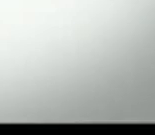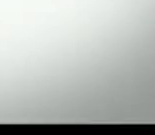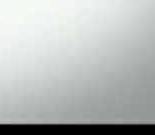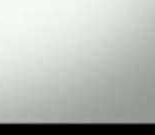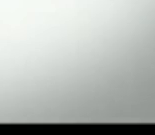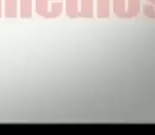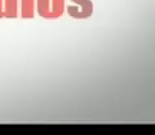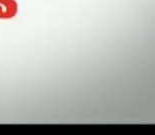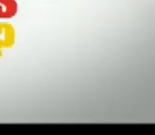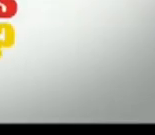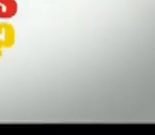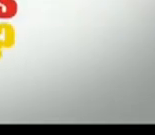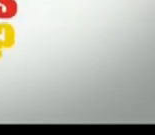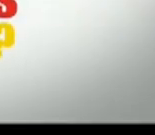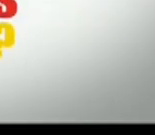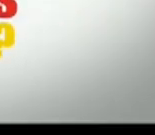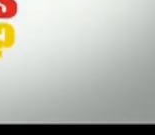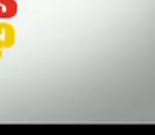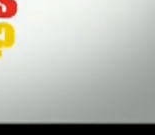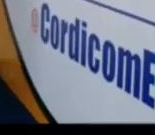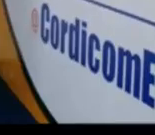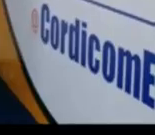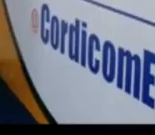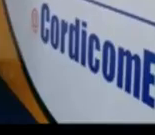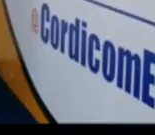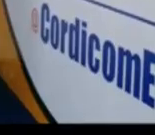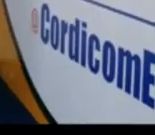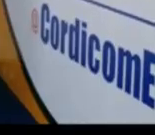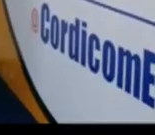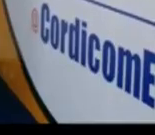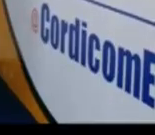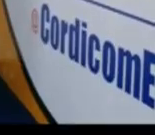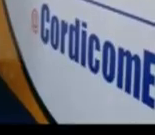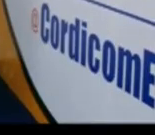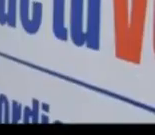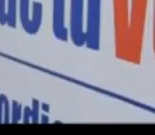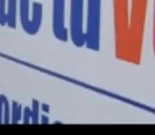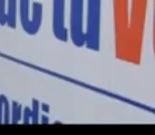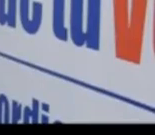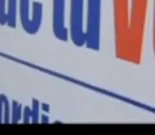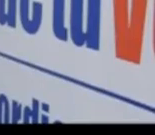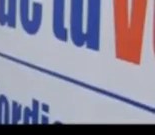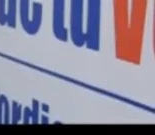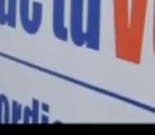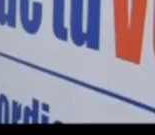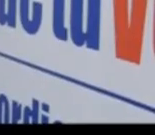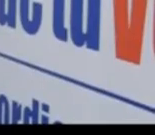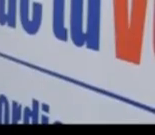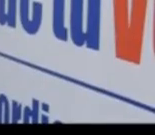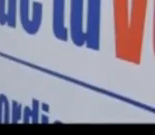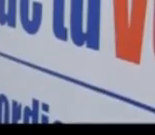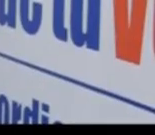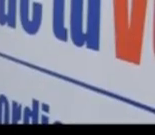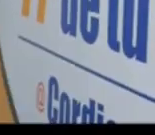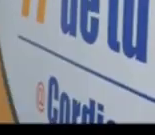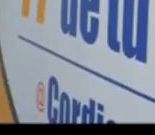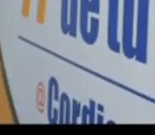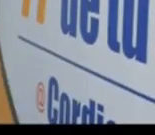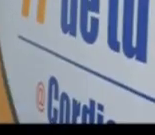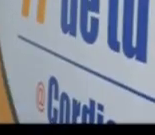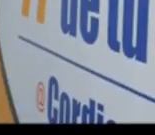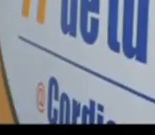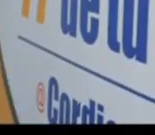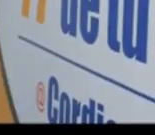¿Cómo crees que debería ser la labor de los medios de comunicación? Los medios de comunicación deberían dar programación más informativa a las personas.